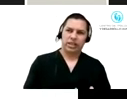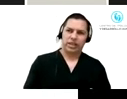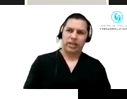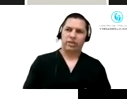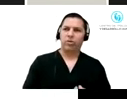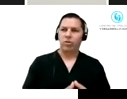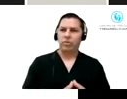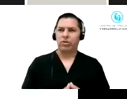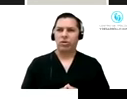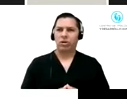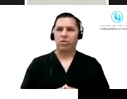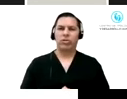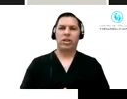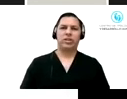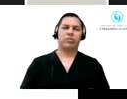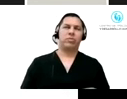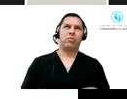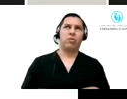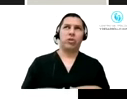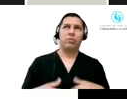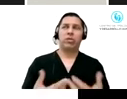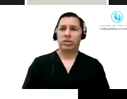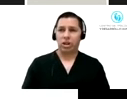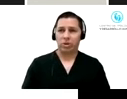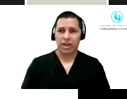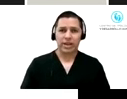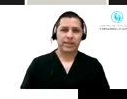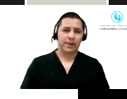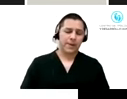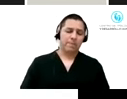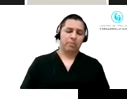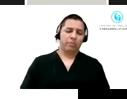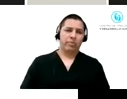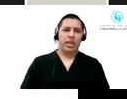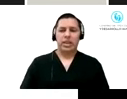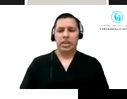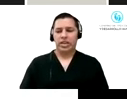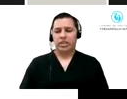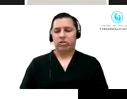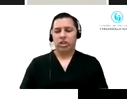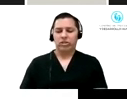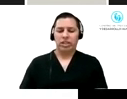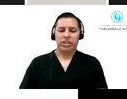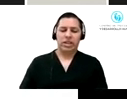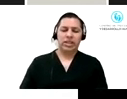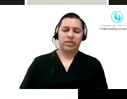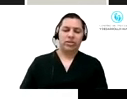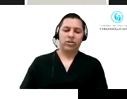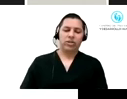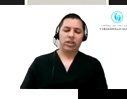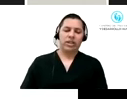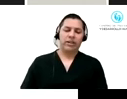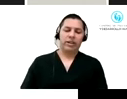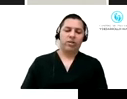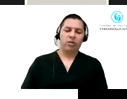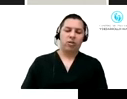sociales, económicos, como por ejemplo derechos laborales. Y los derechos de tercera